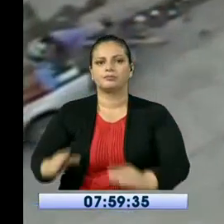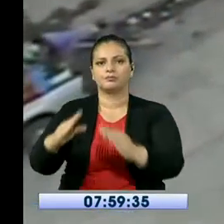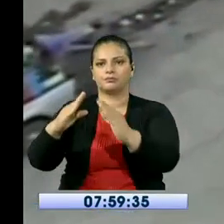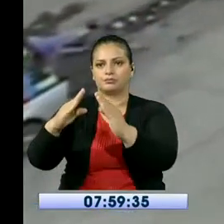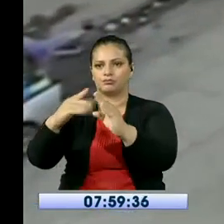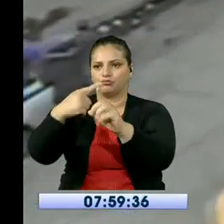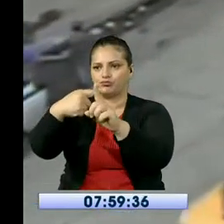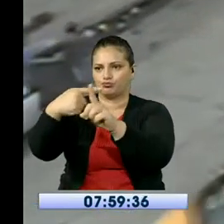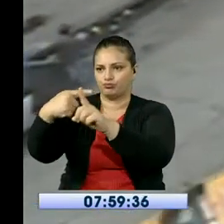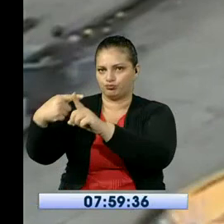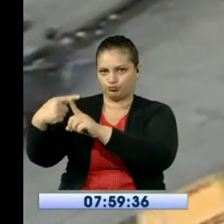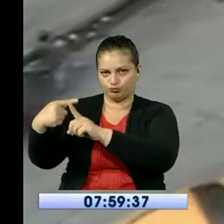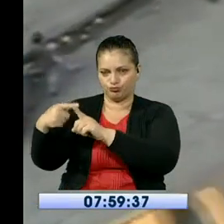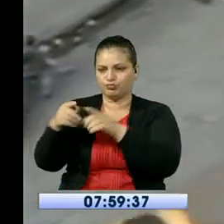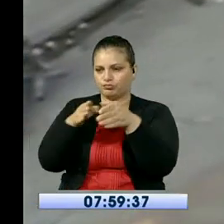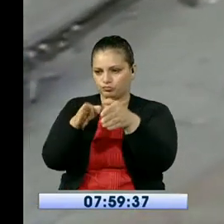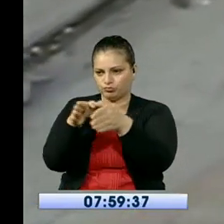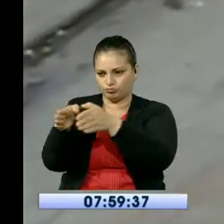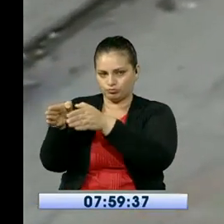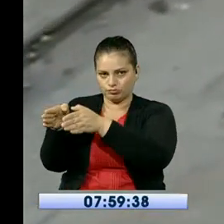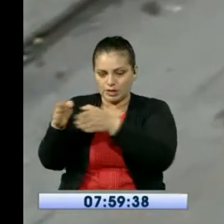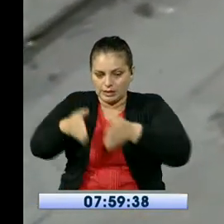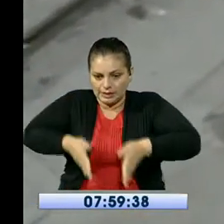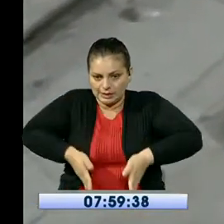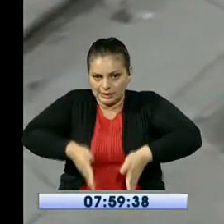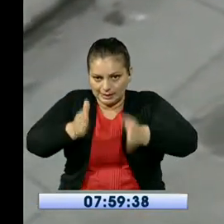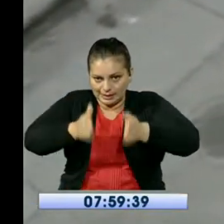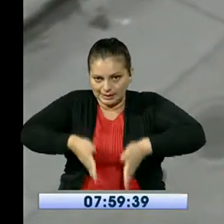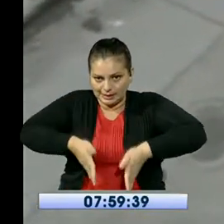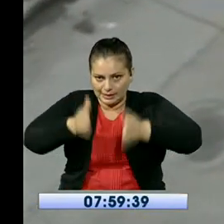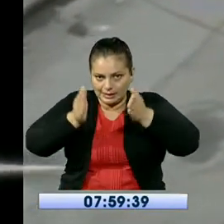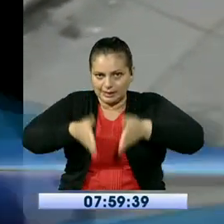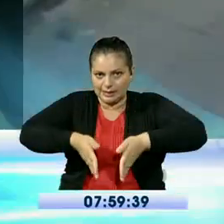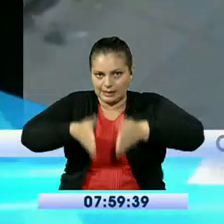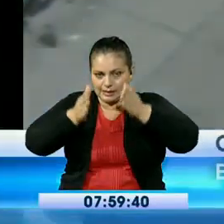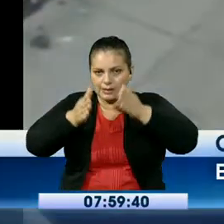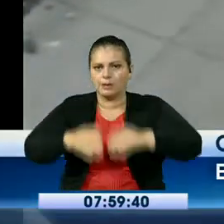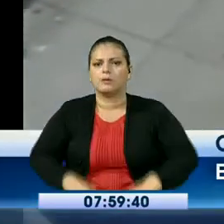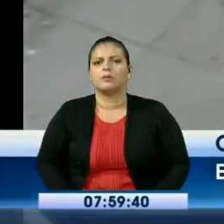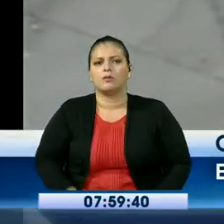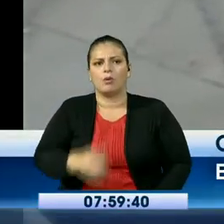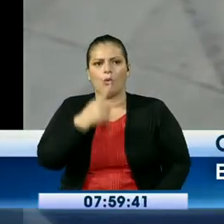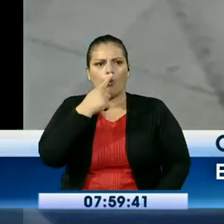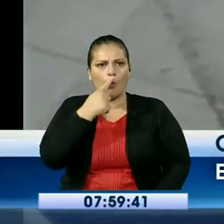Un día normal como cualquier otro en el suburbio de Guayaquil, cuando de pronto...